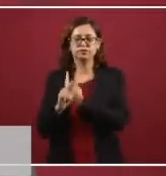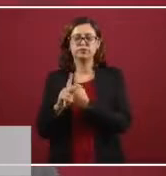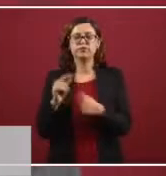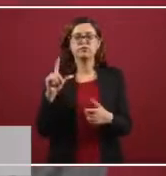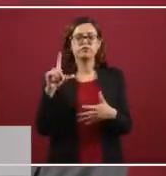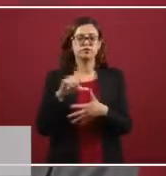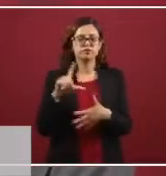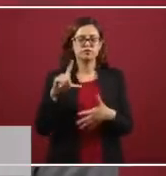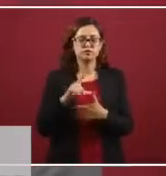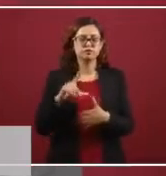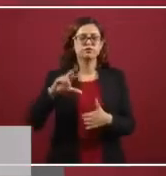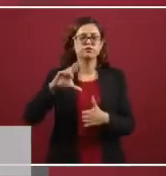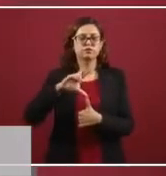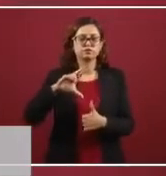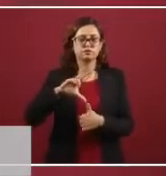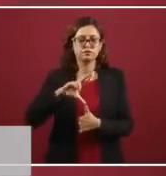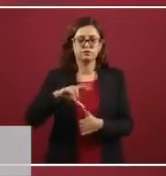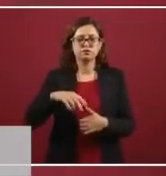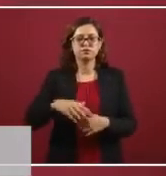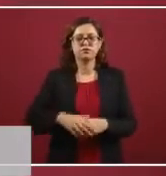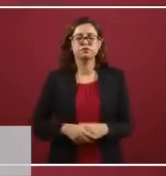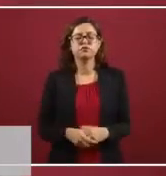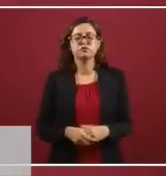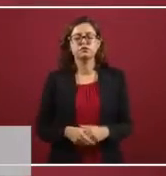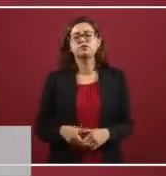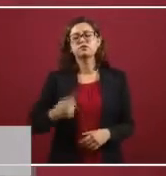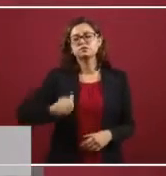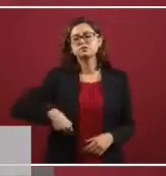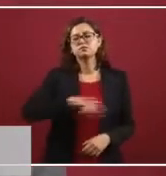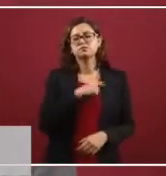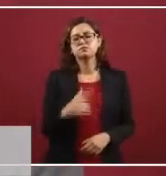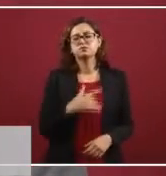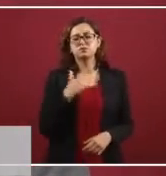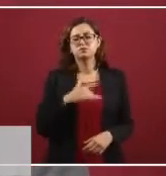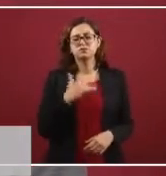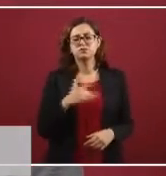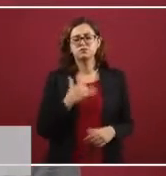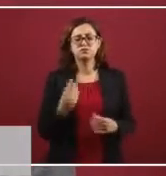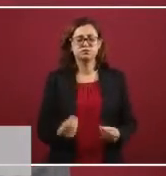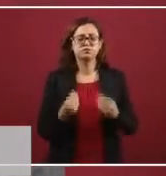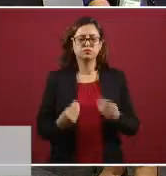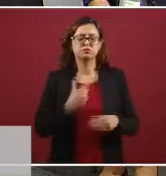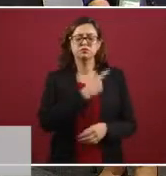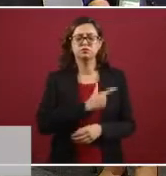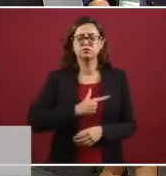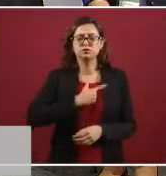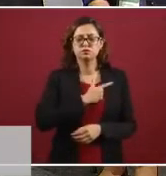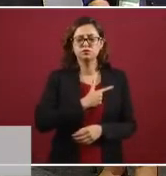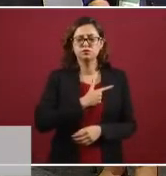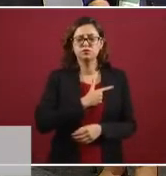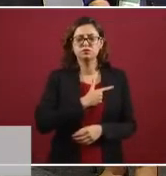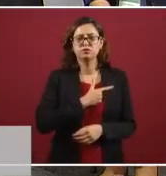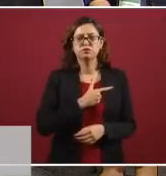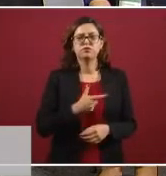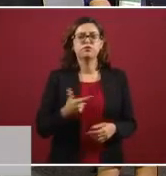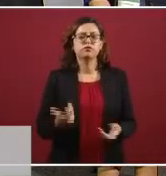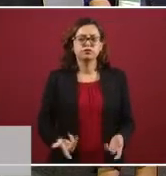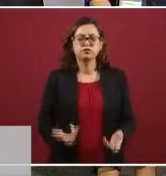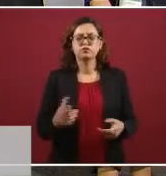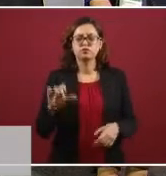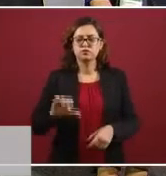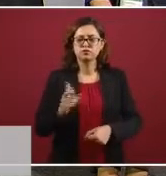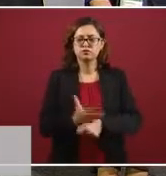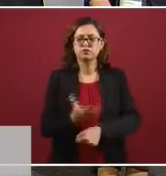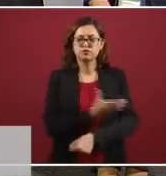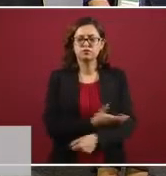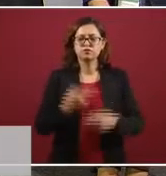Conferencia Regional de Desarrollo Social de América Latina y el Caribe y establece su deseo fundamental de que este encuentro se convierta en justicia e igualdad de